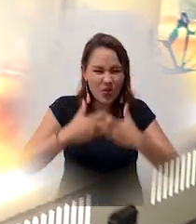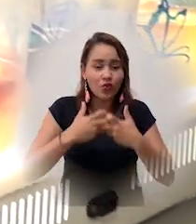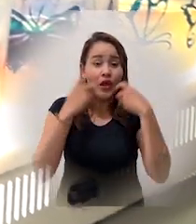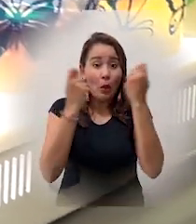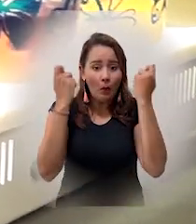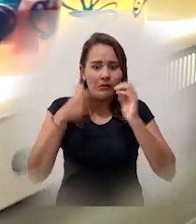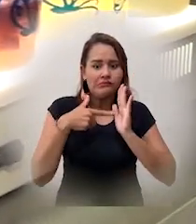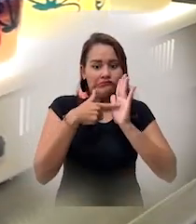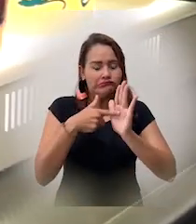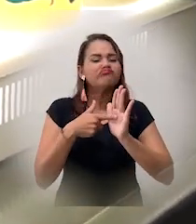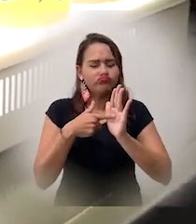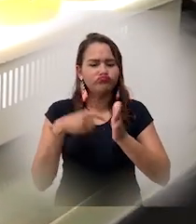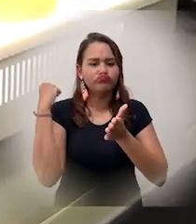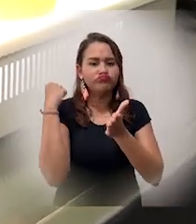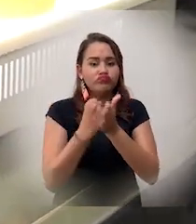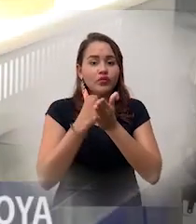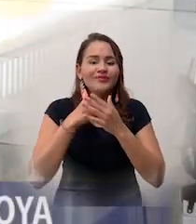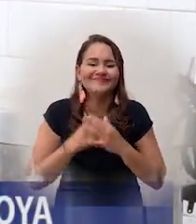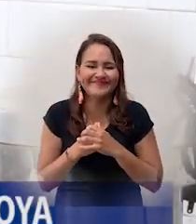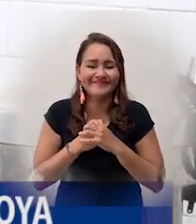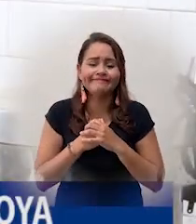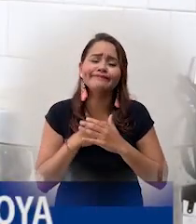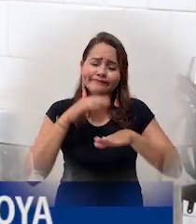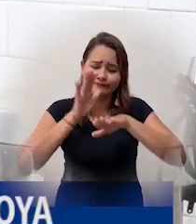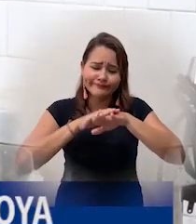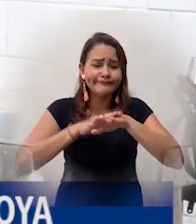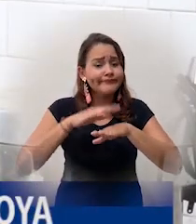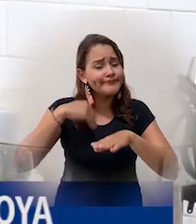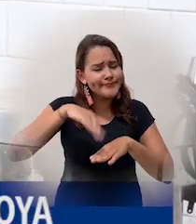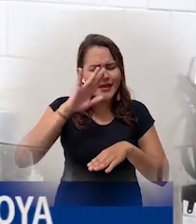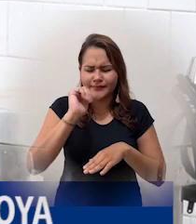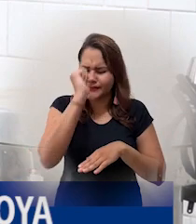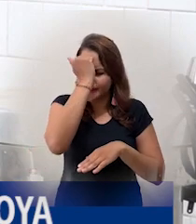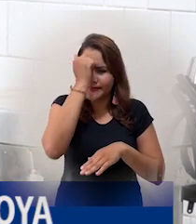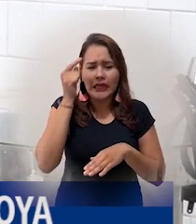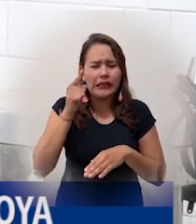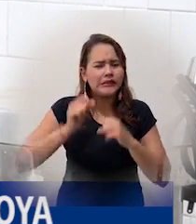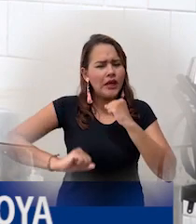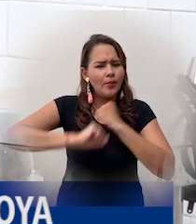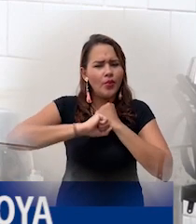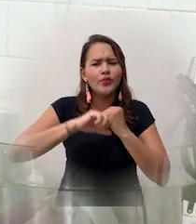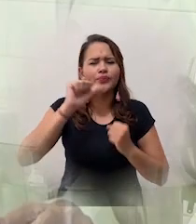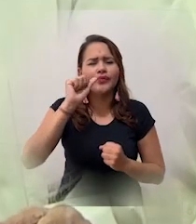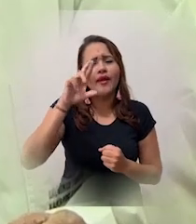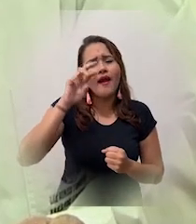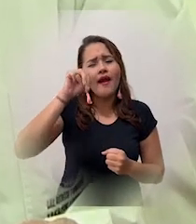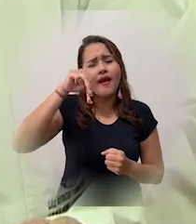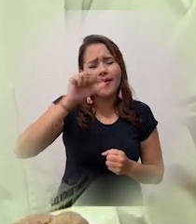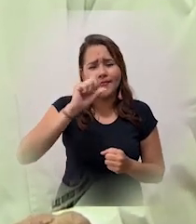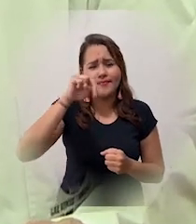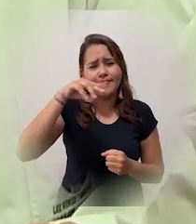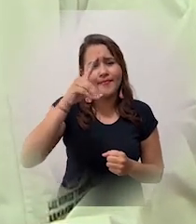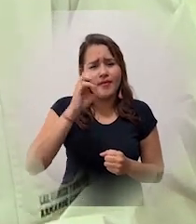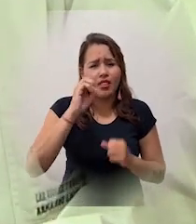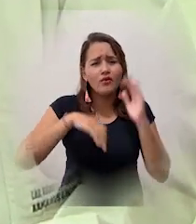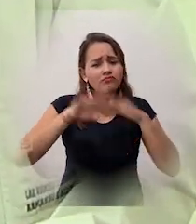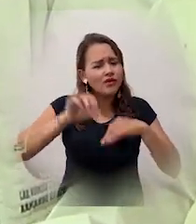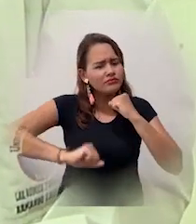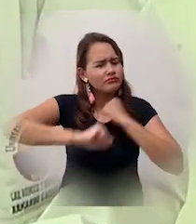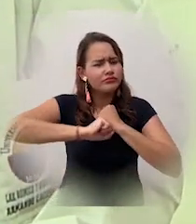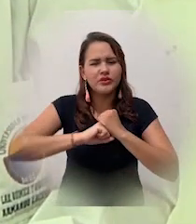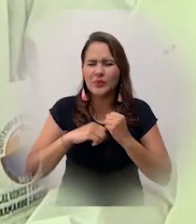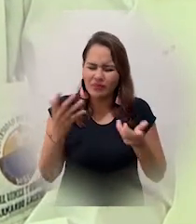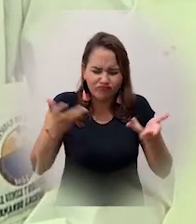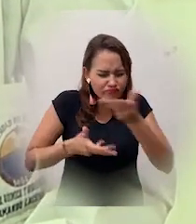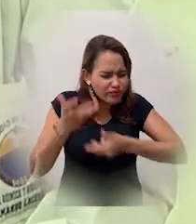Industria y Comercio en toda la historia del mismo. Si algo tendríamos que valorar es el gran aporte de nuestro gran maestro, el doctor